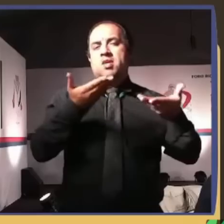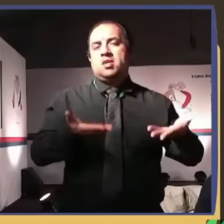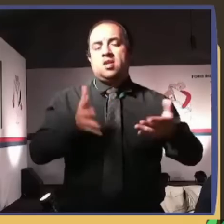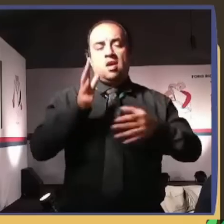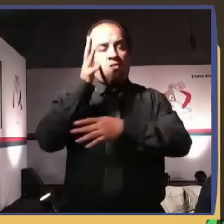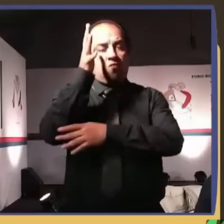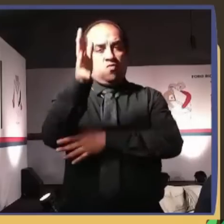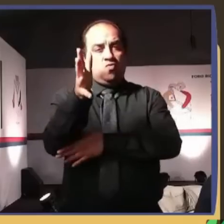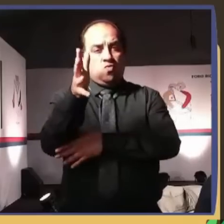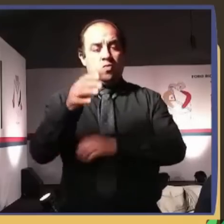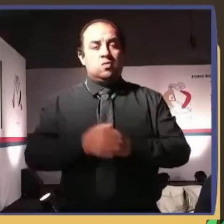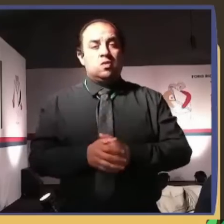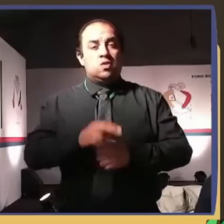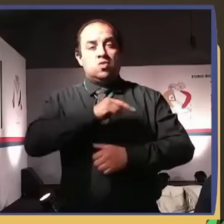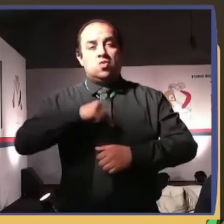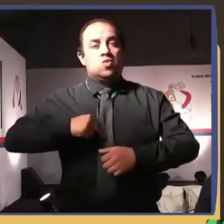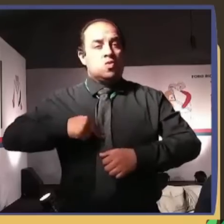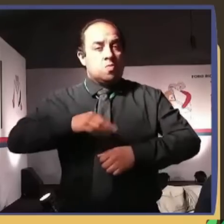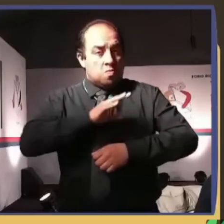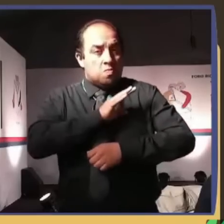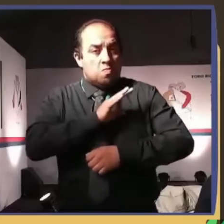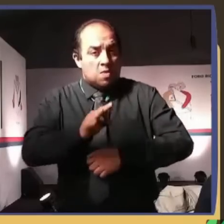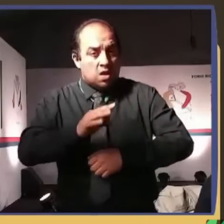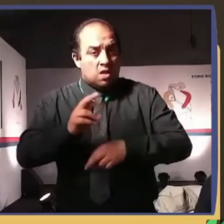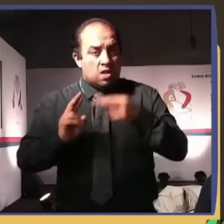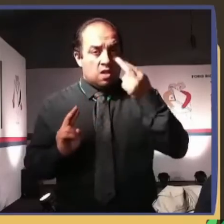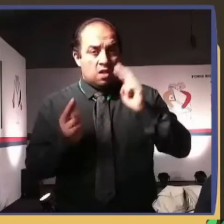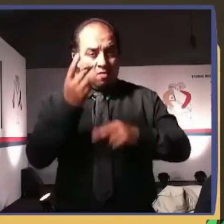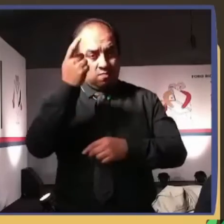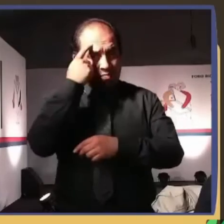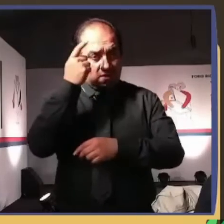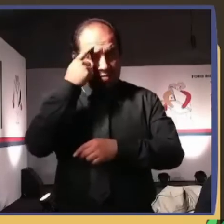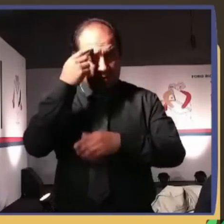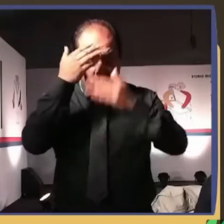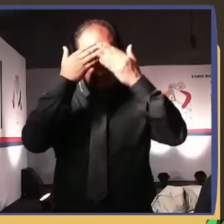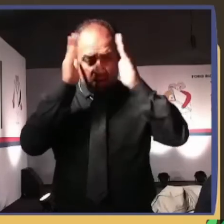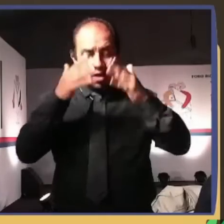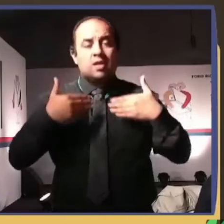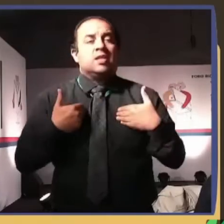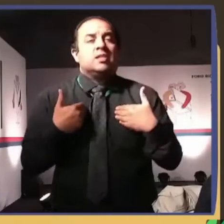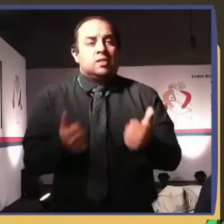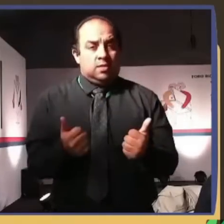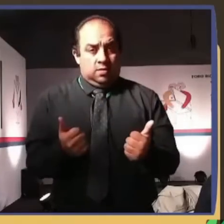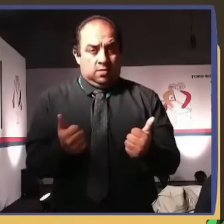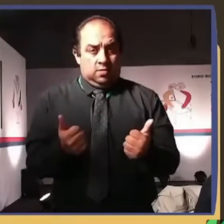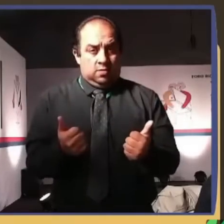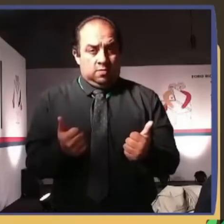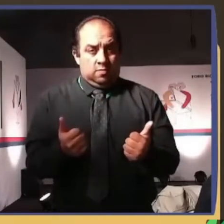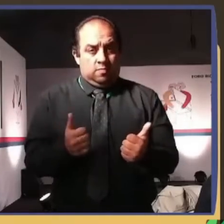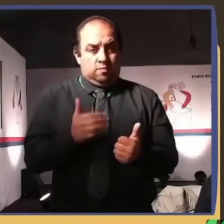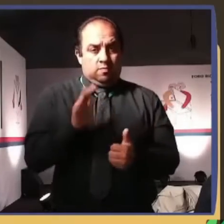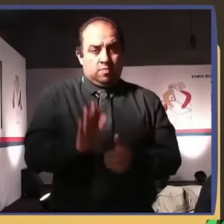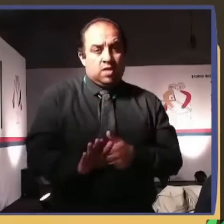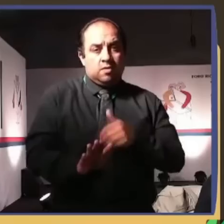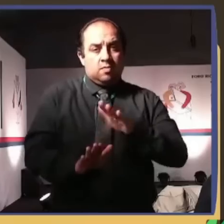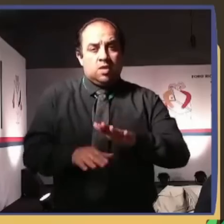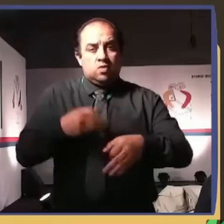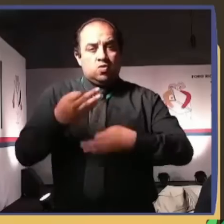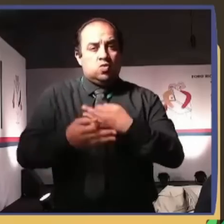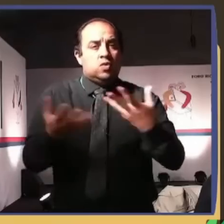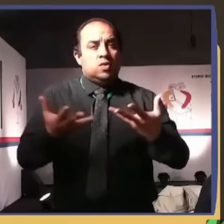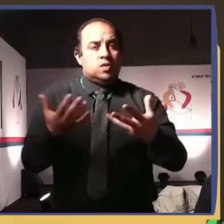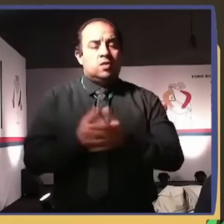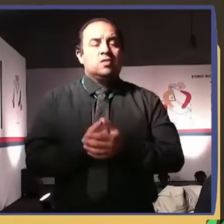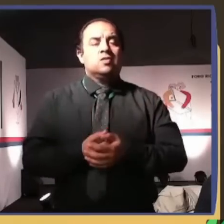y seamos capaces de que la revolución de la conciencia entienda que los pasos que hemos dado todos con nuestros pueblos hoy por